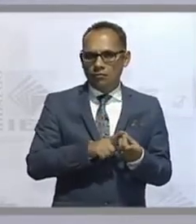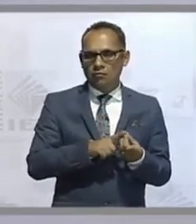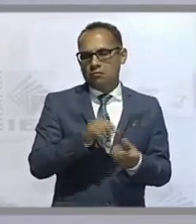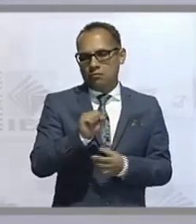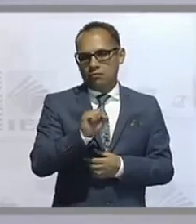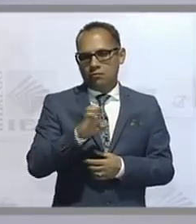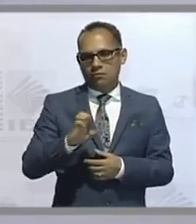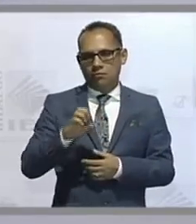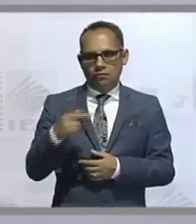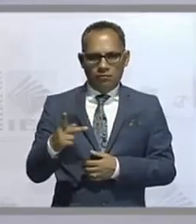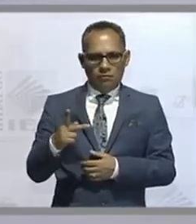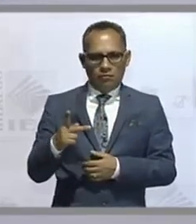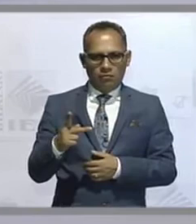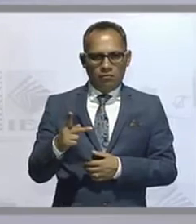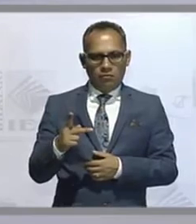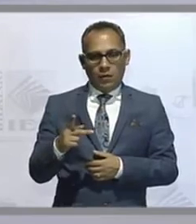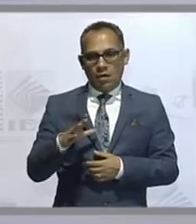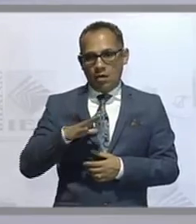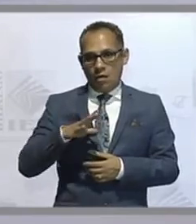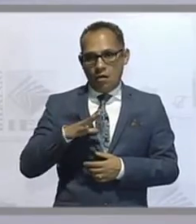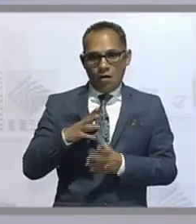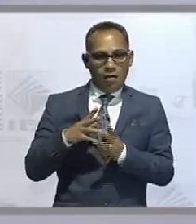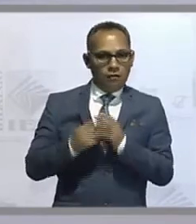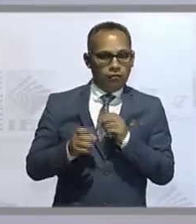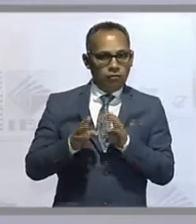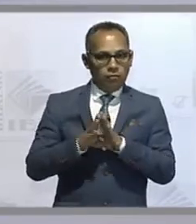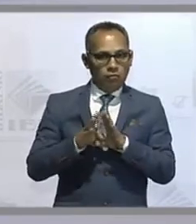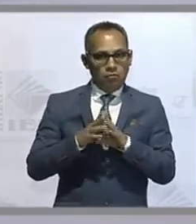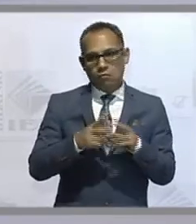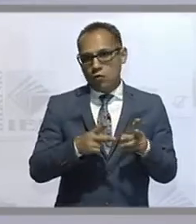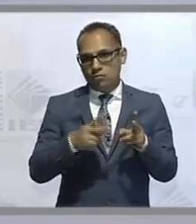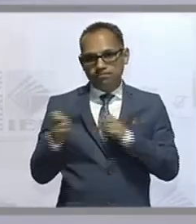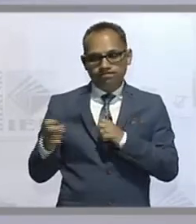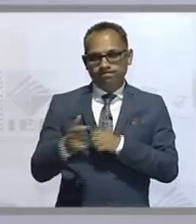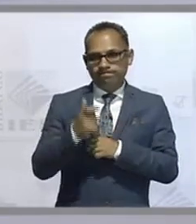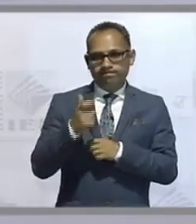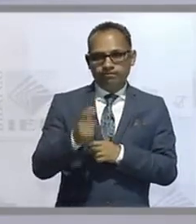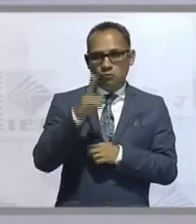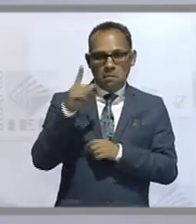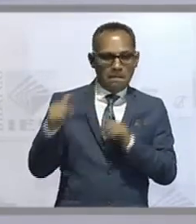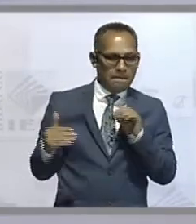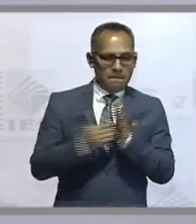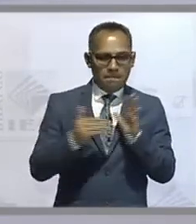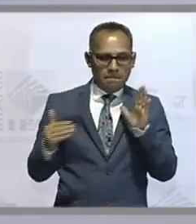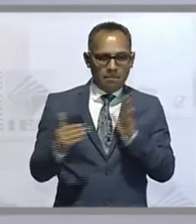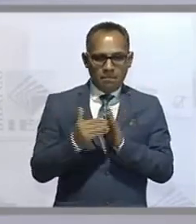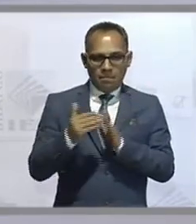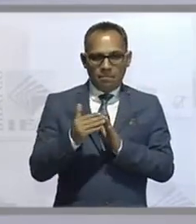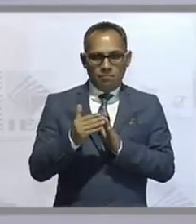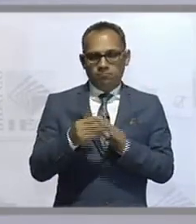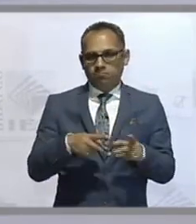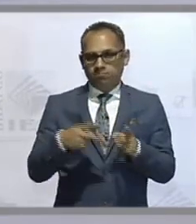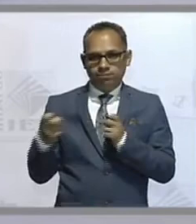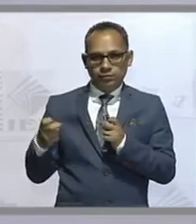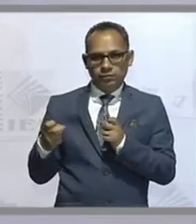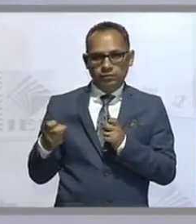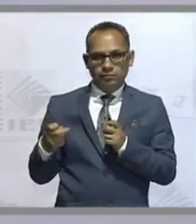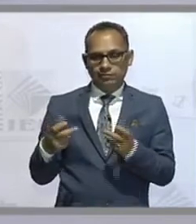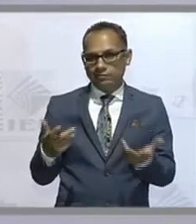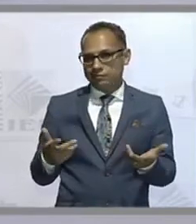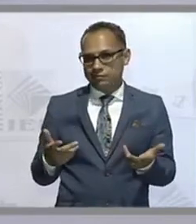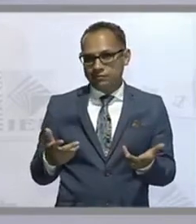pesos para la educación para las escuelas de tiempo completo los niños ahora salen a las cinco de la tarde